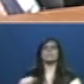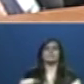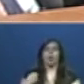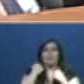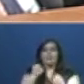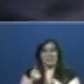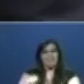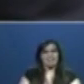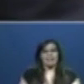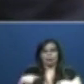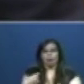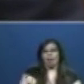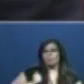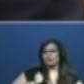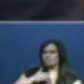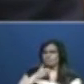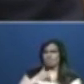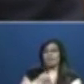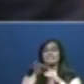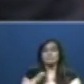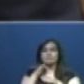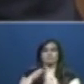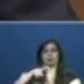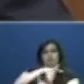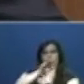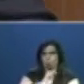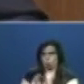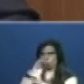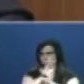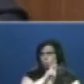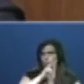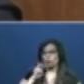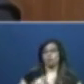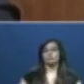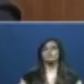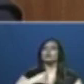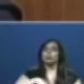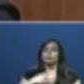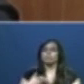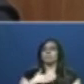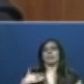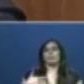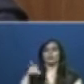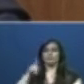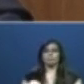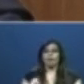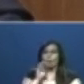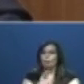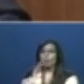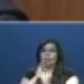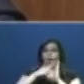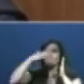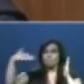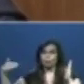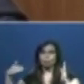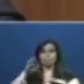de madera siempre en el marco de la sostenibilidad de esta forma contribuiremos además a mantener nuestros Montes con un menor riesgo de